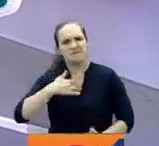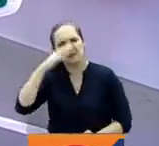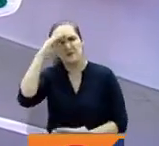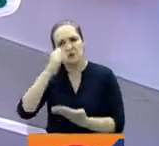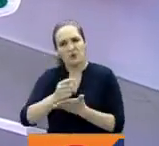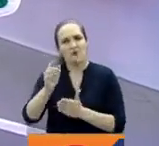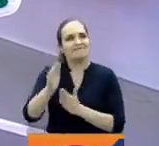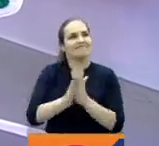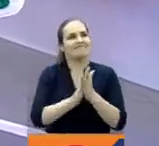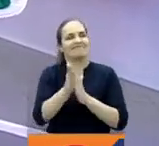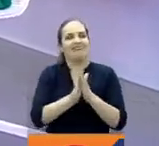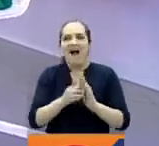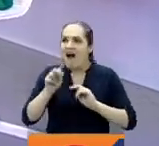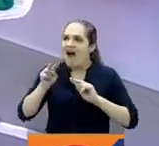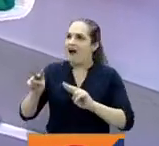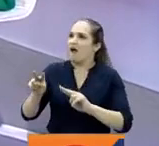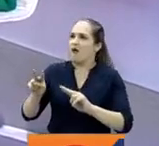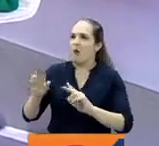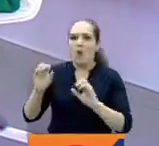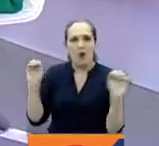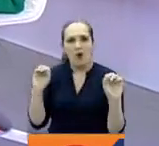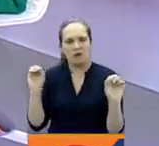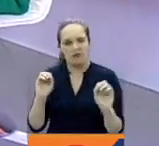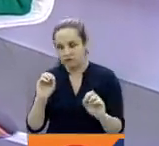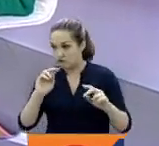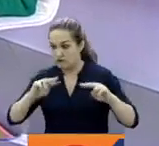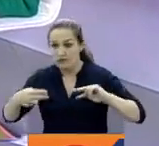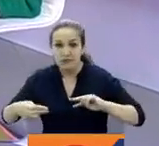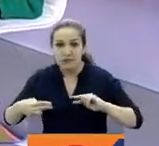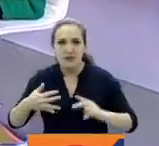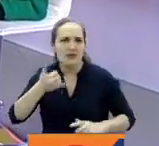usted estaba esperando como joven, realmente